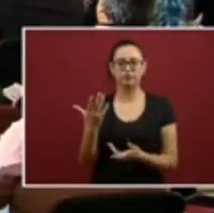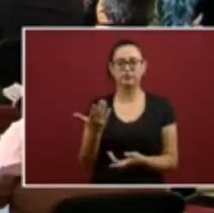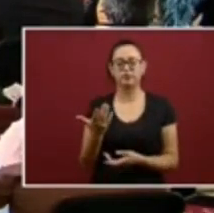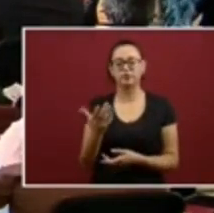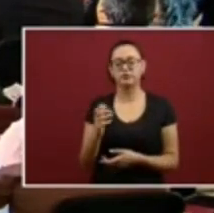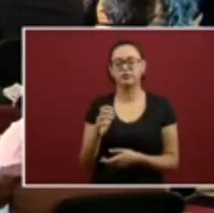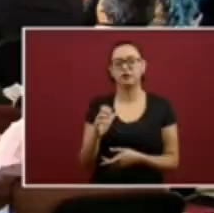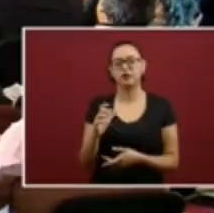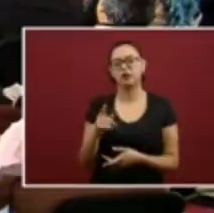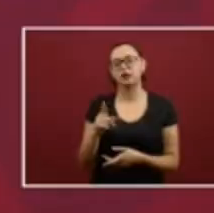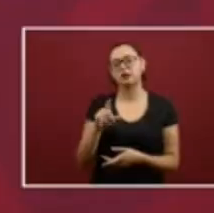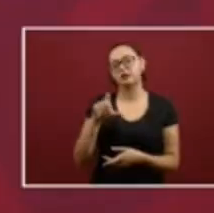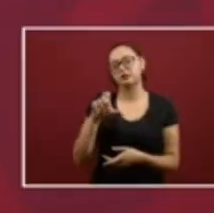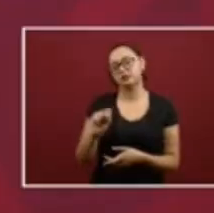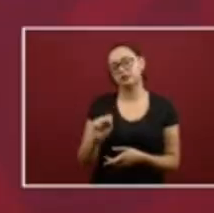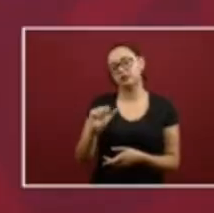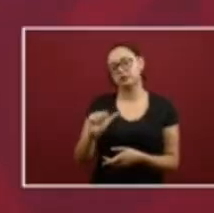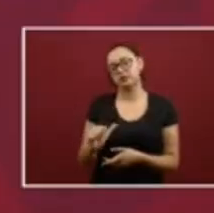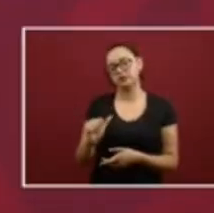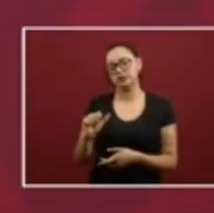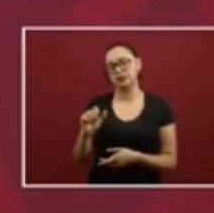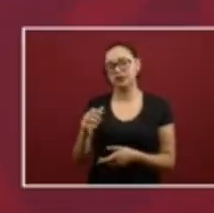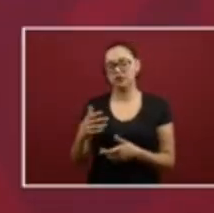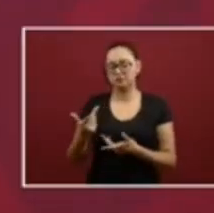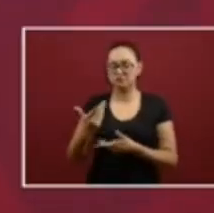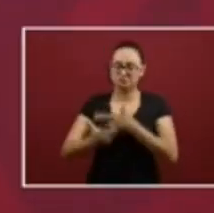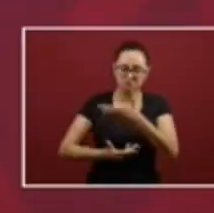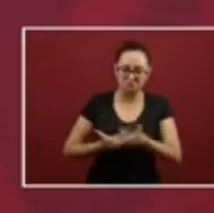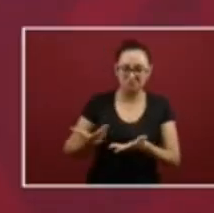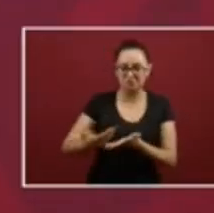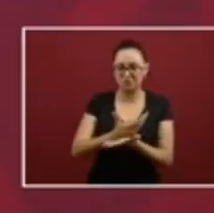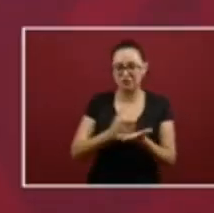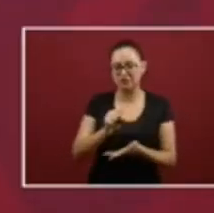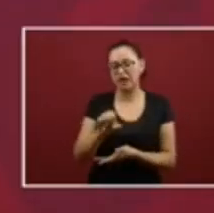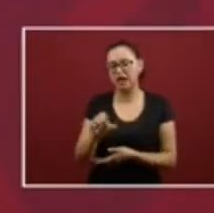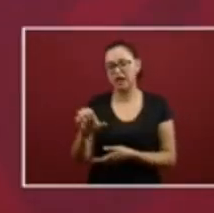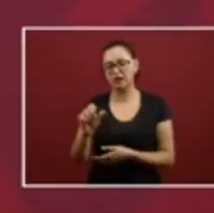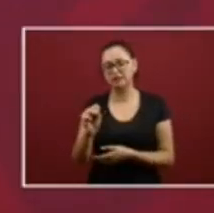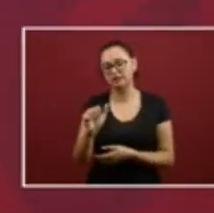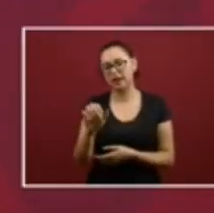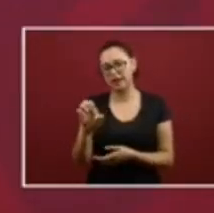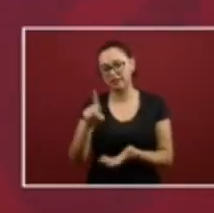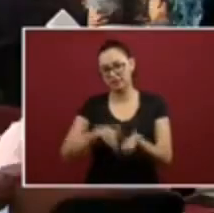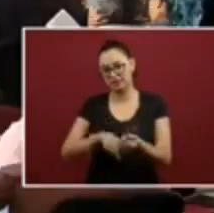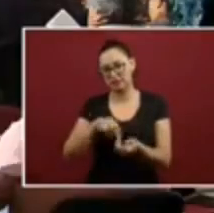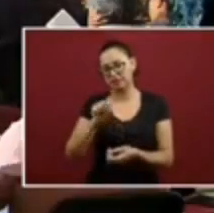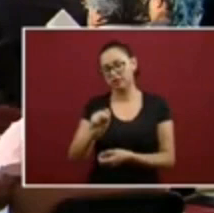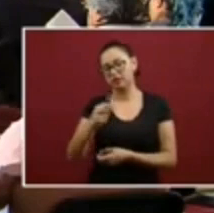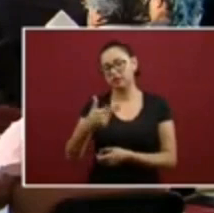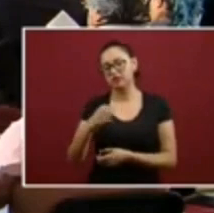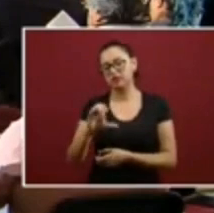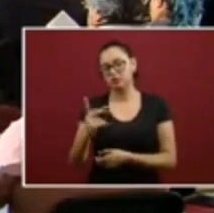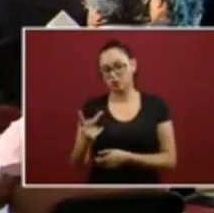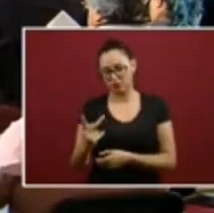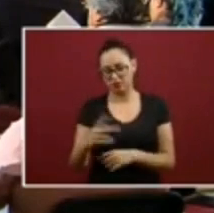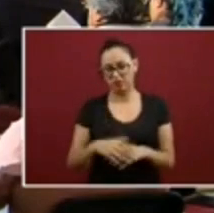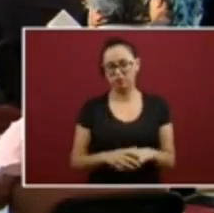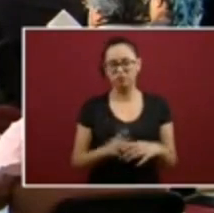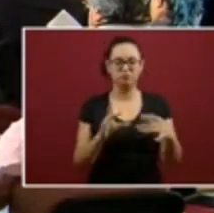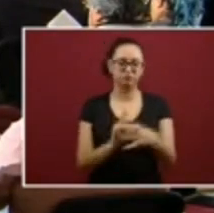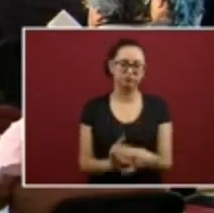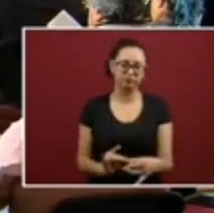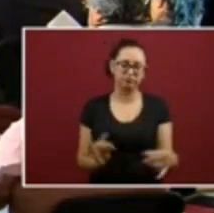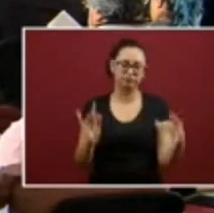Enajenación de Bienes, el SAE, de Hacienda va a